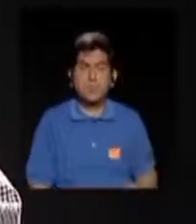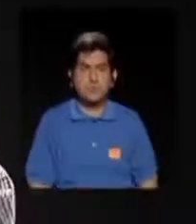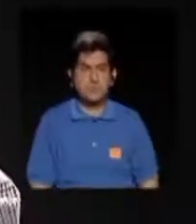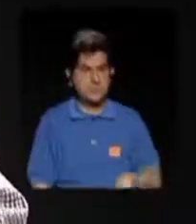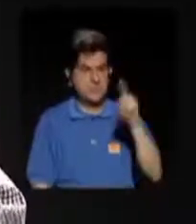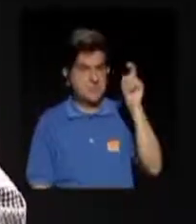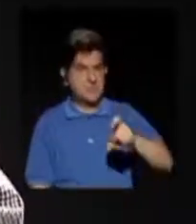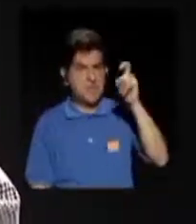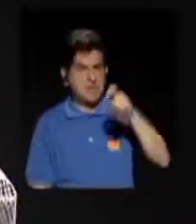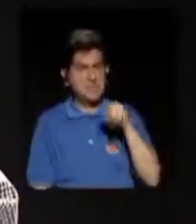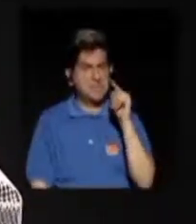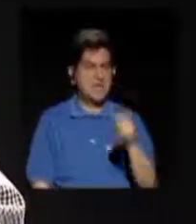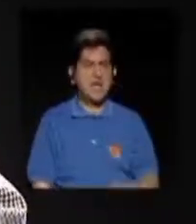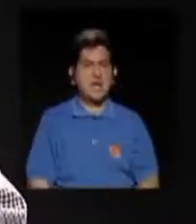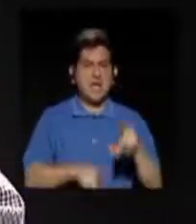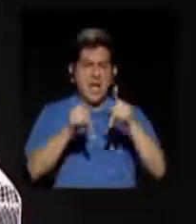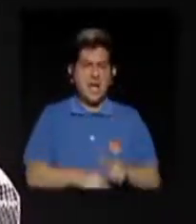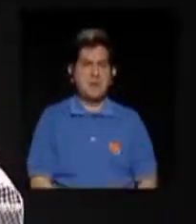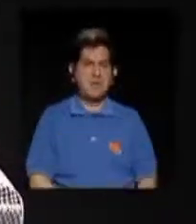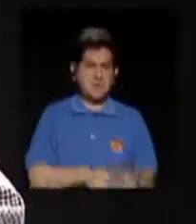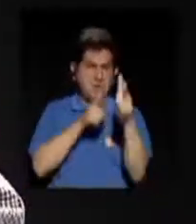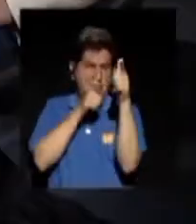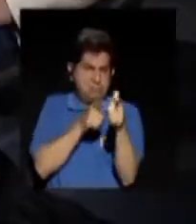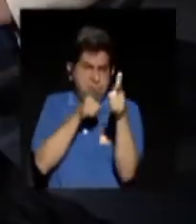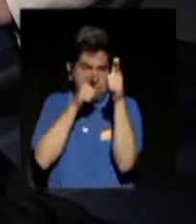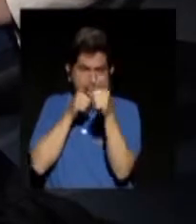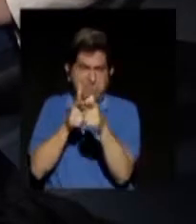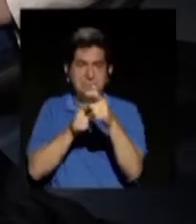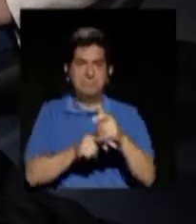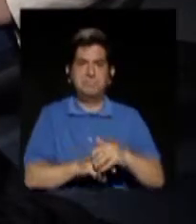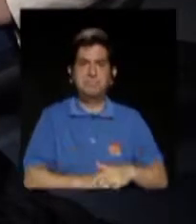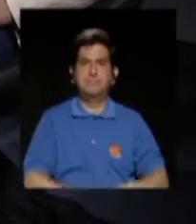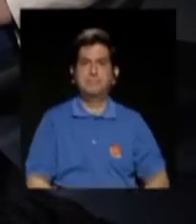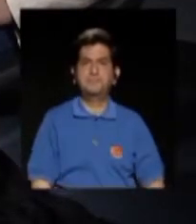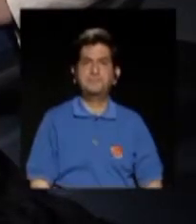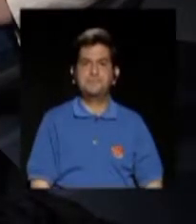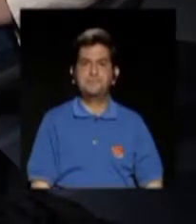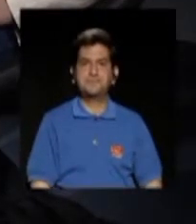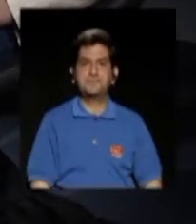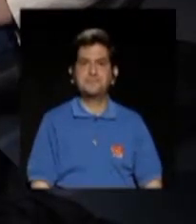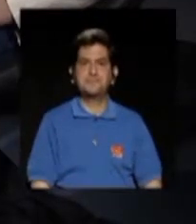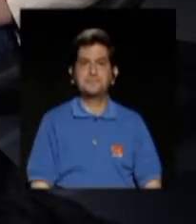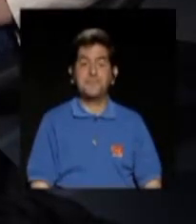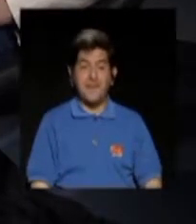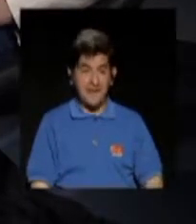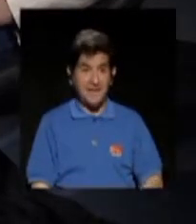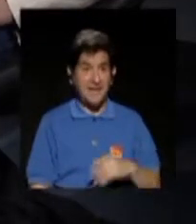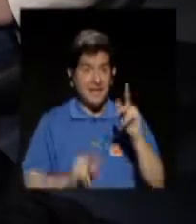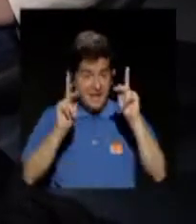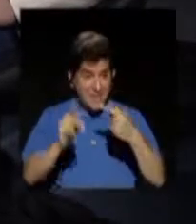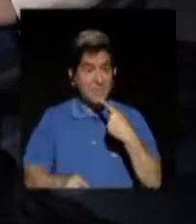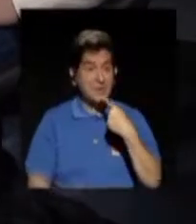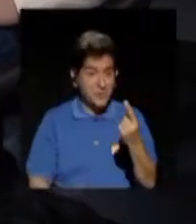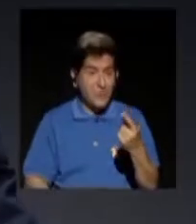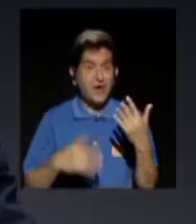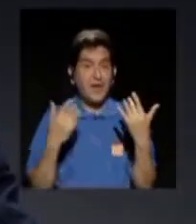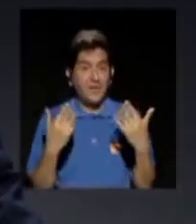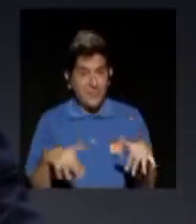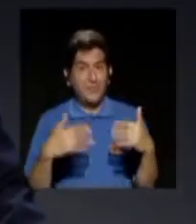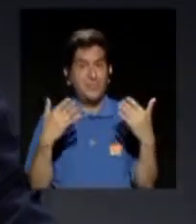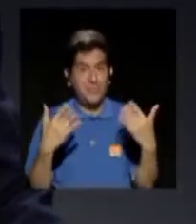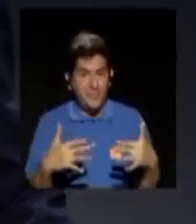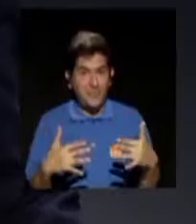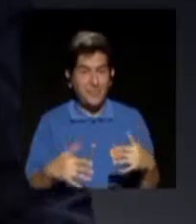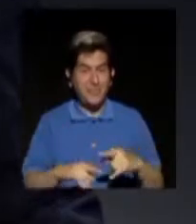deberían ponerlo en un paredón, ¿verdad?, y acabar con él. Y quién lo dijo, pero eso